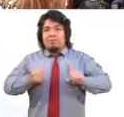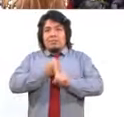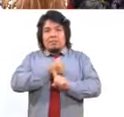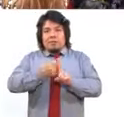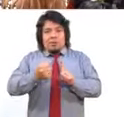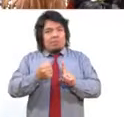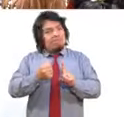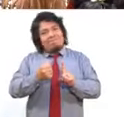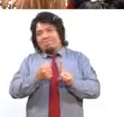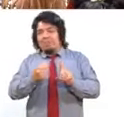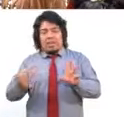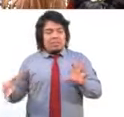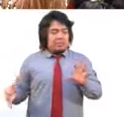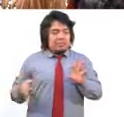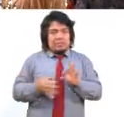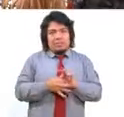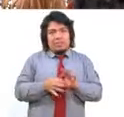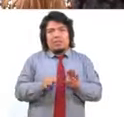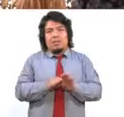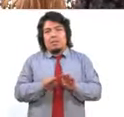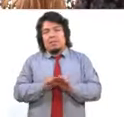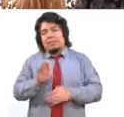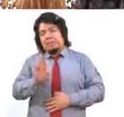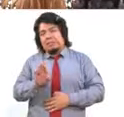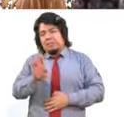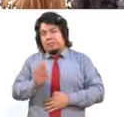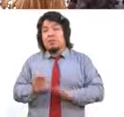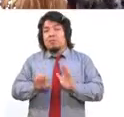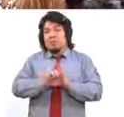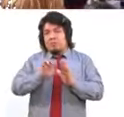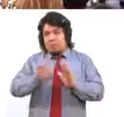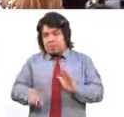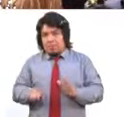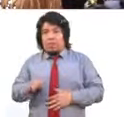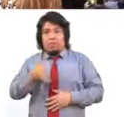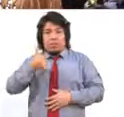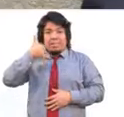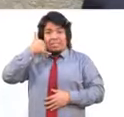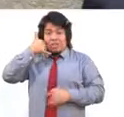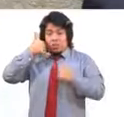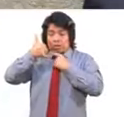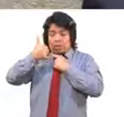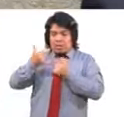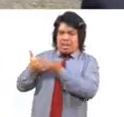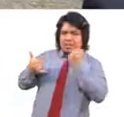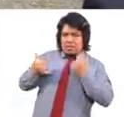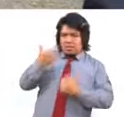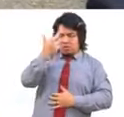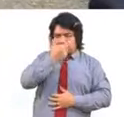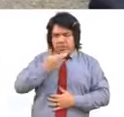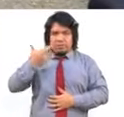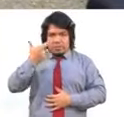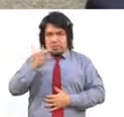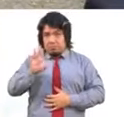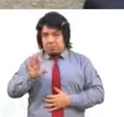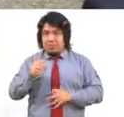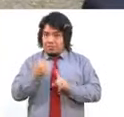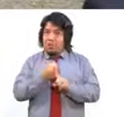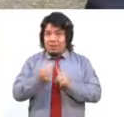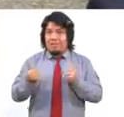asocian a lo mejor con una actitud violenta, como revisar el celular de la novia, como